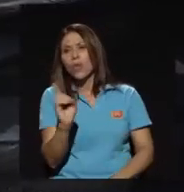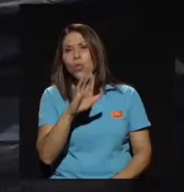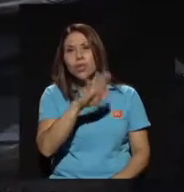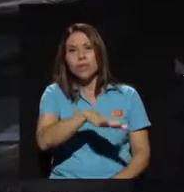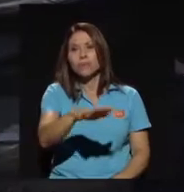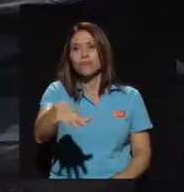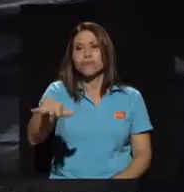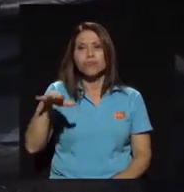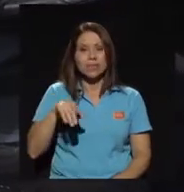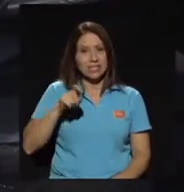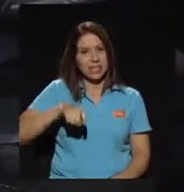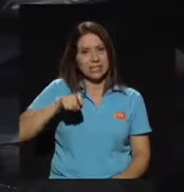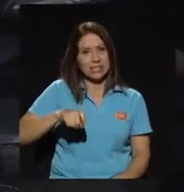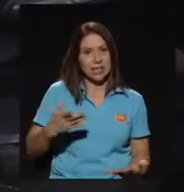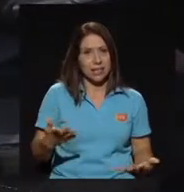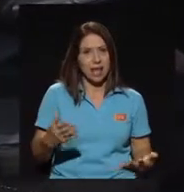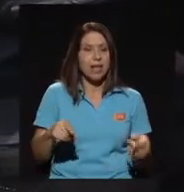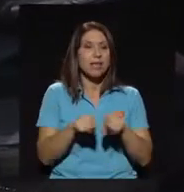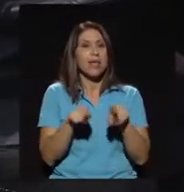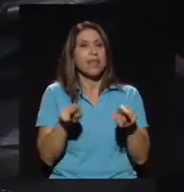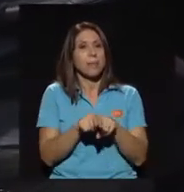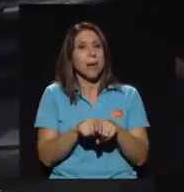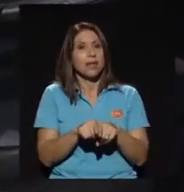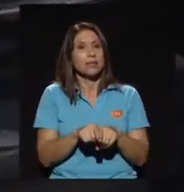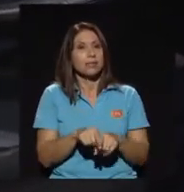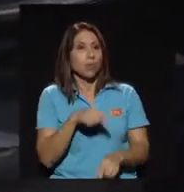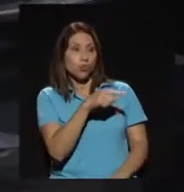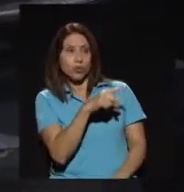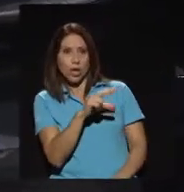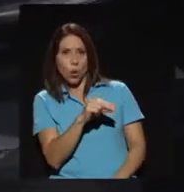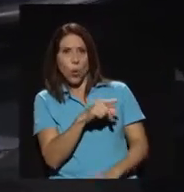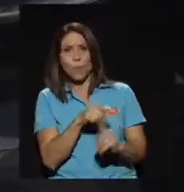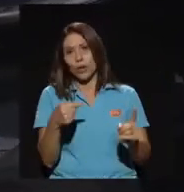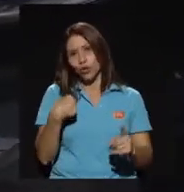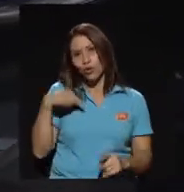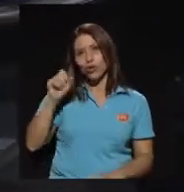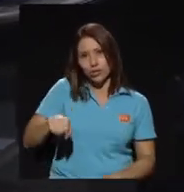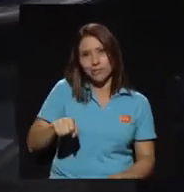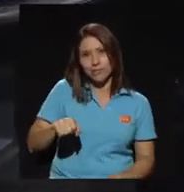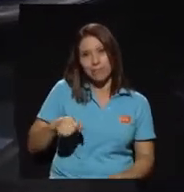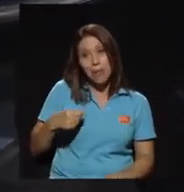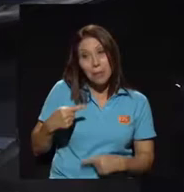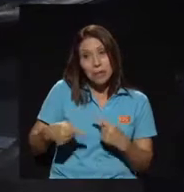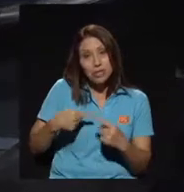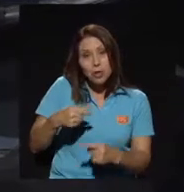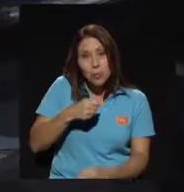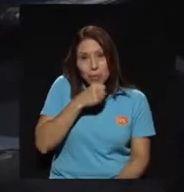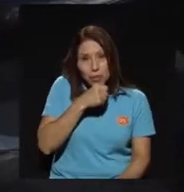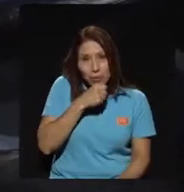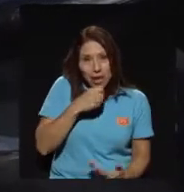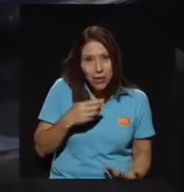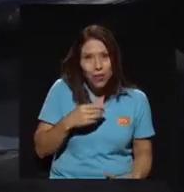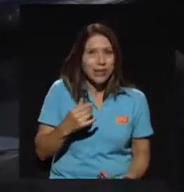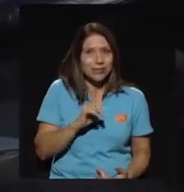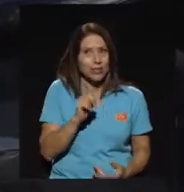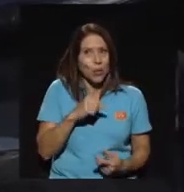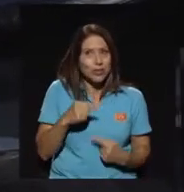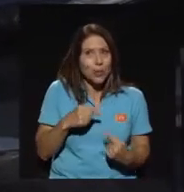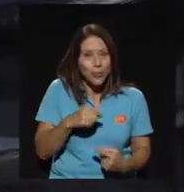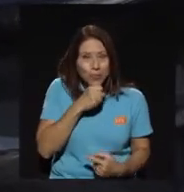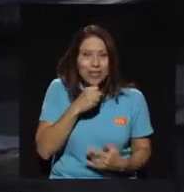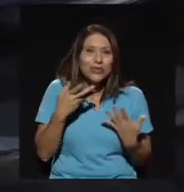necesita. Y además, como nos estamos, usted no, pero yo sí me estoy volviendo viejo, es más, ya